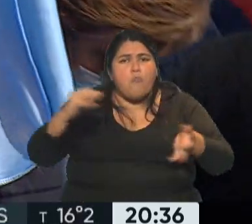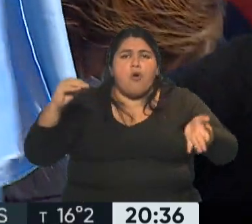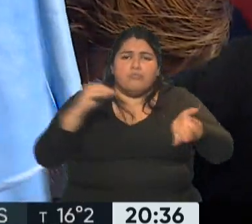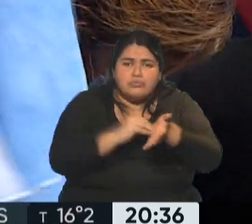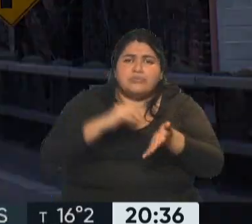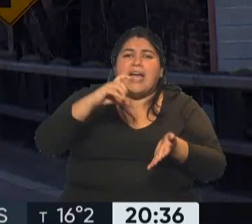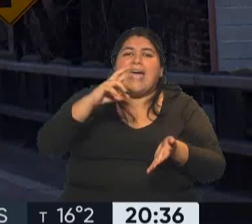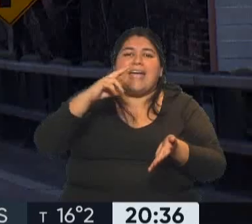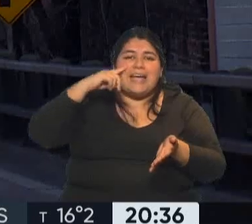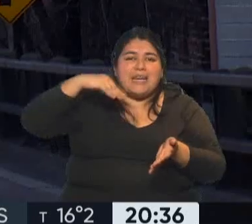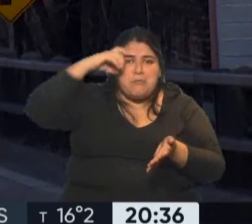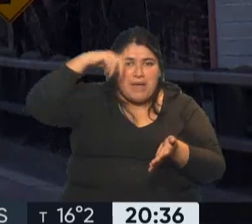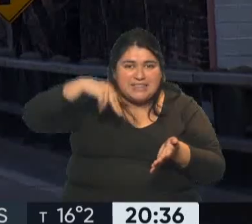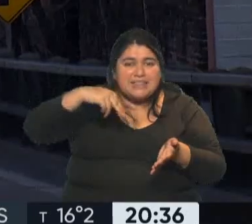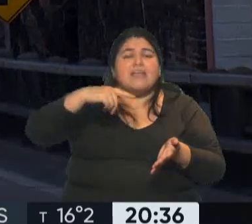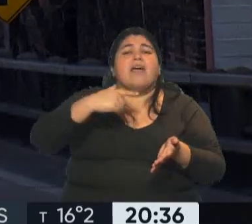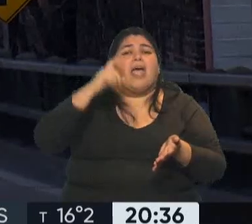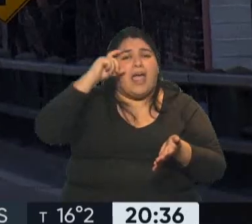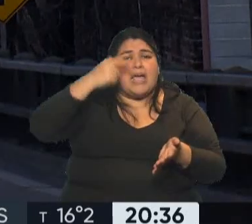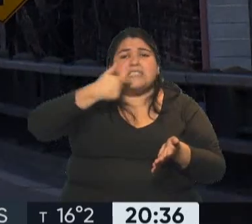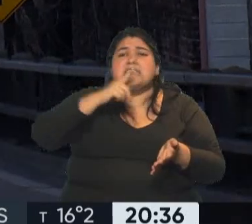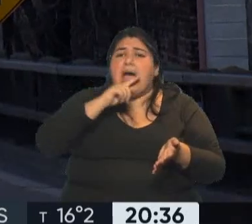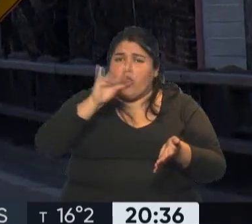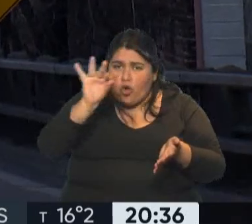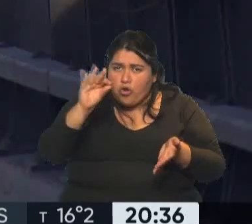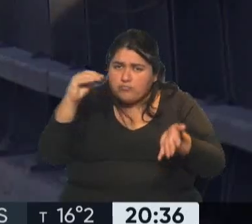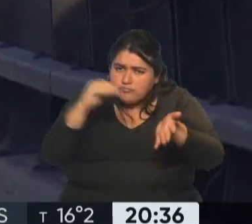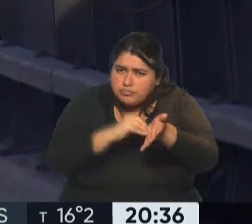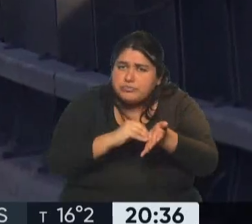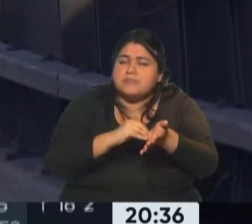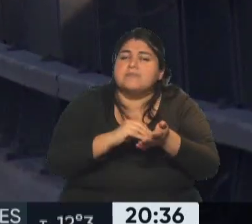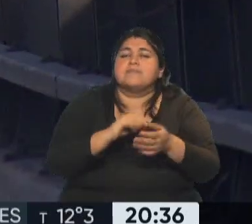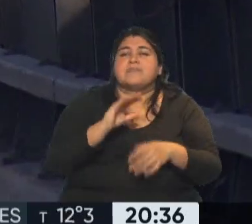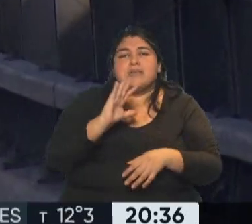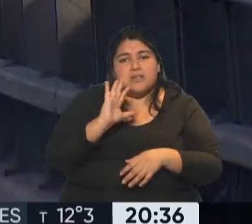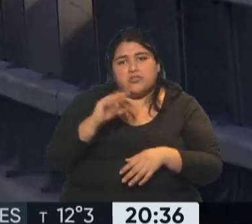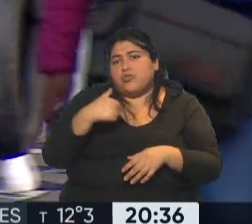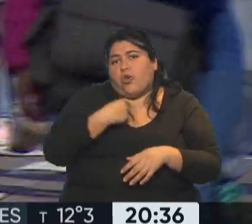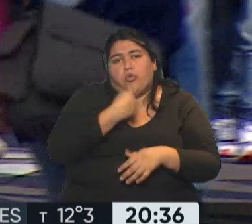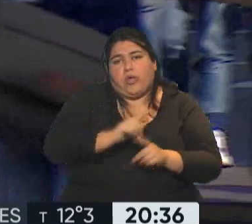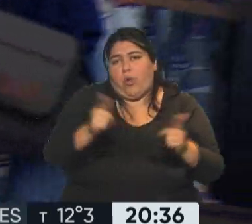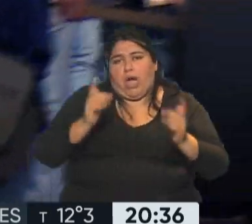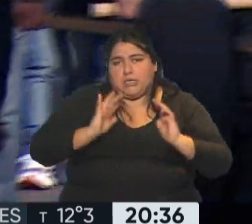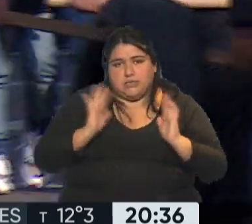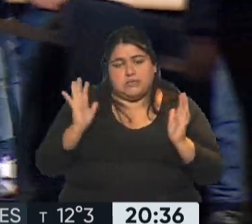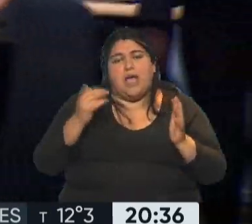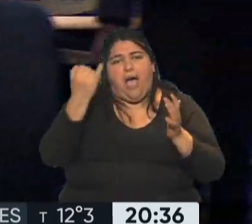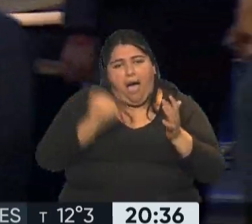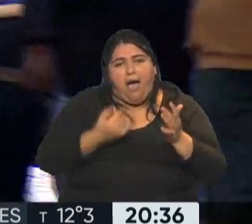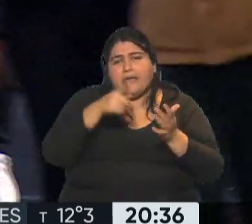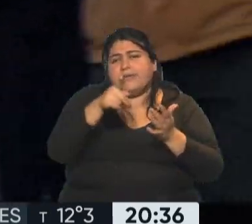No, yo no tengo ninguna duda, no solo se puede, además se debe. Bien lo decía, hay una nota escrita